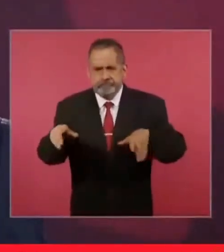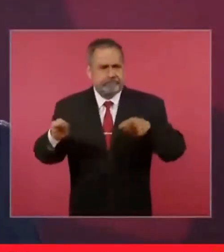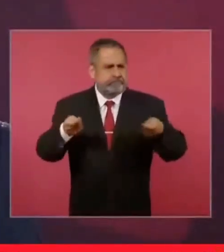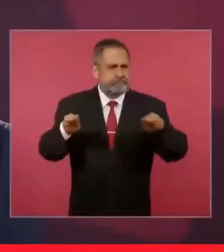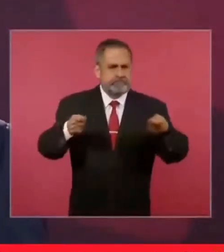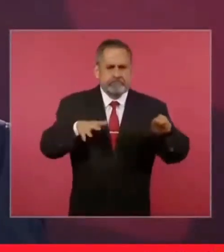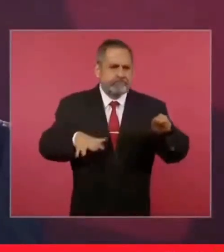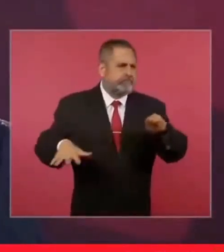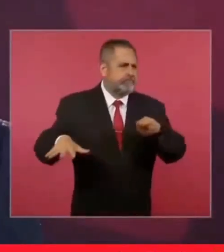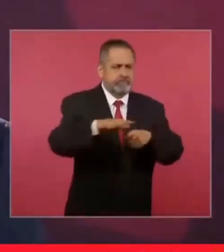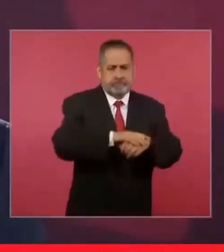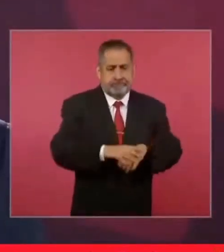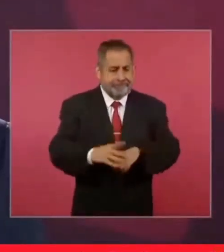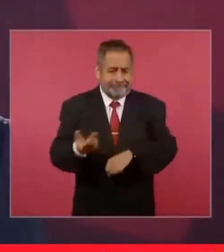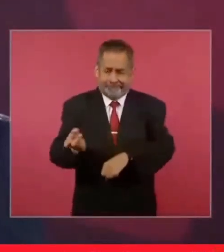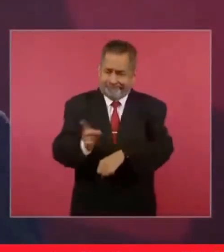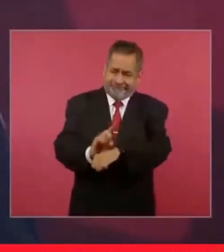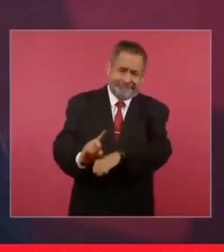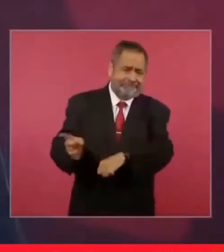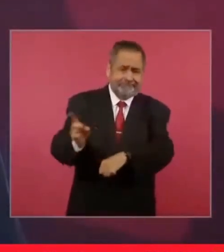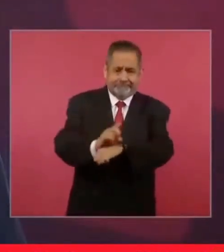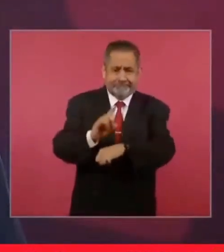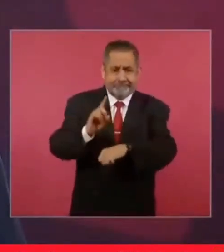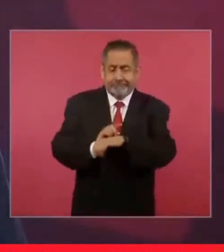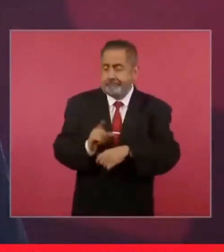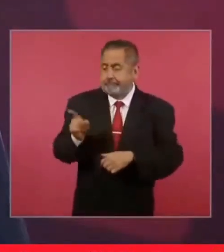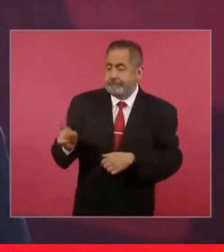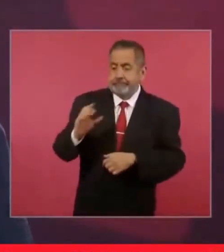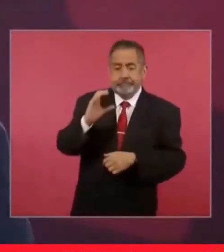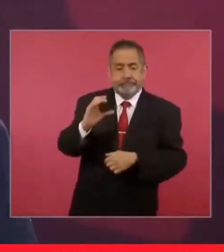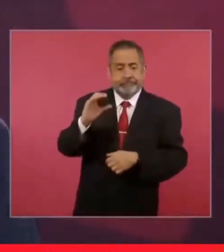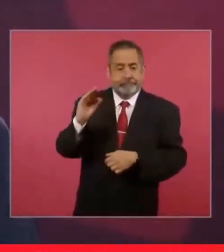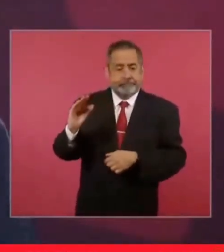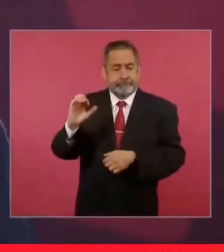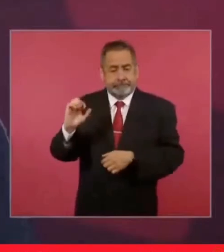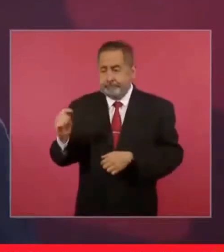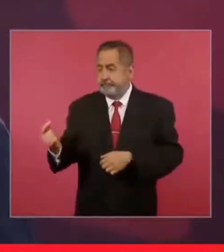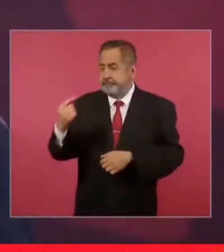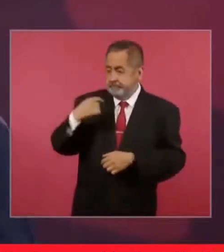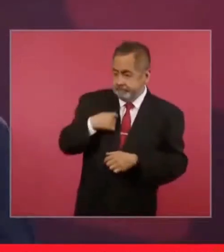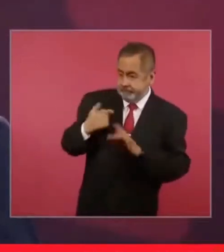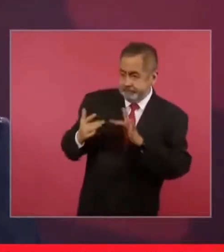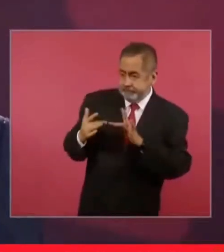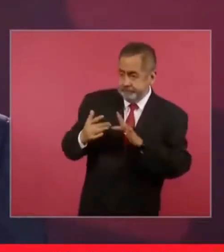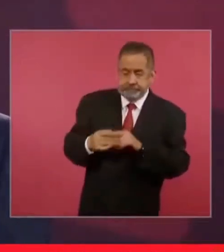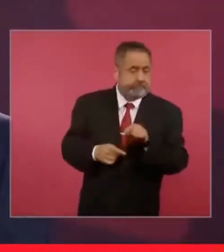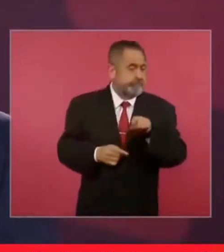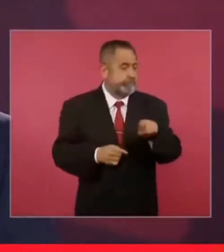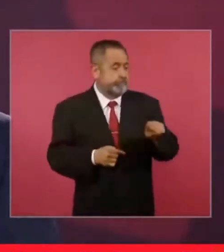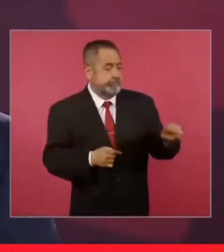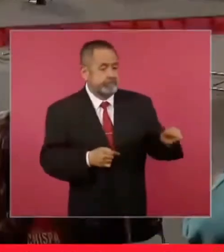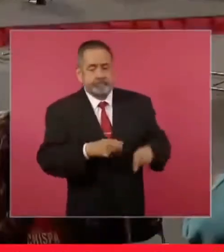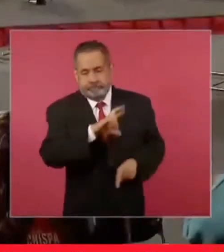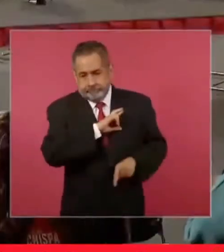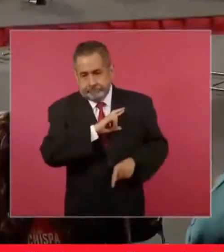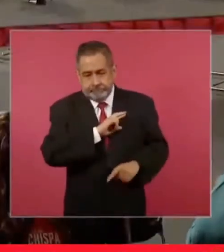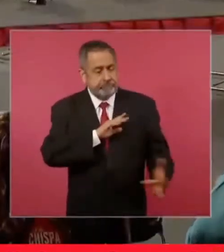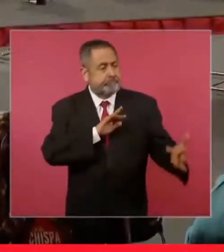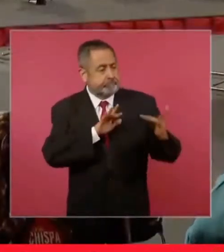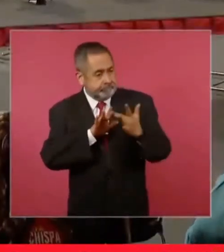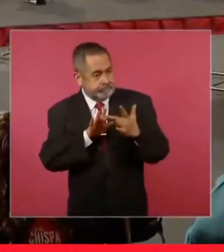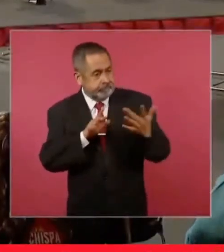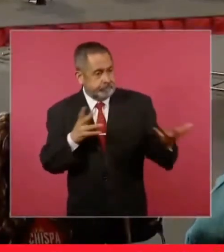los días recibimos la información de la Comisión Federal de Electricidad, de los diversos agentes privados que participan en el